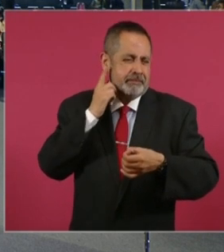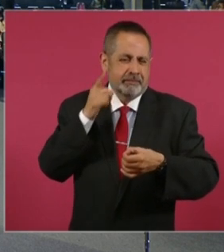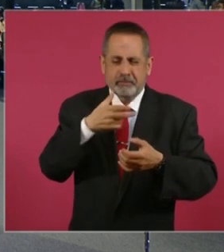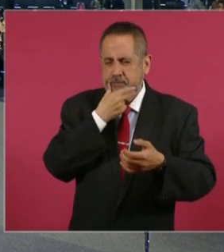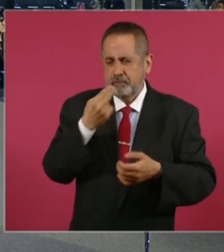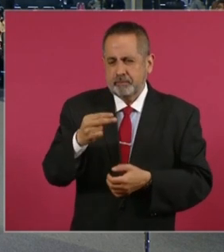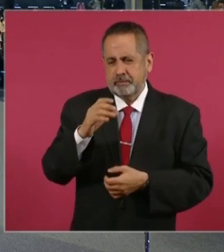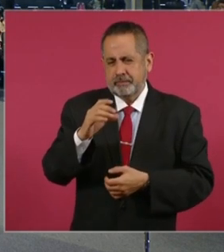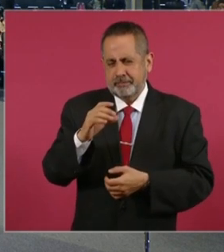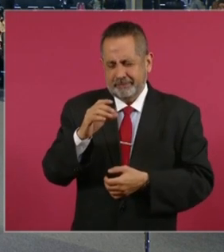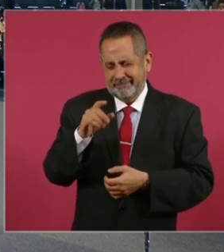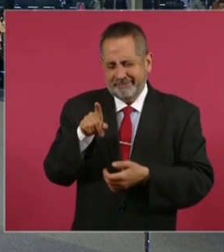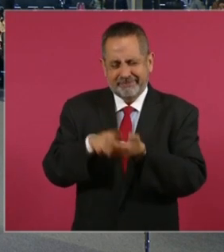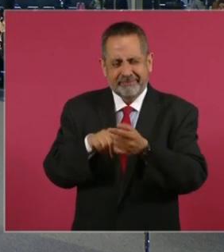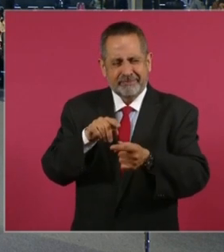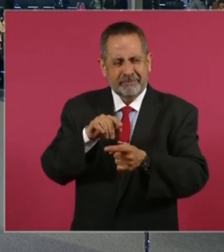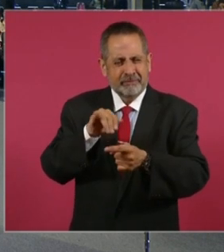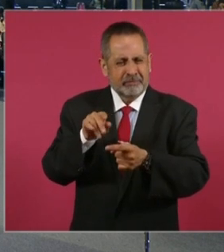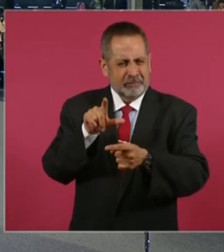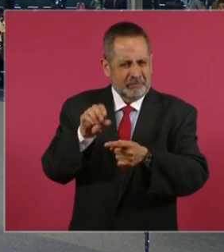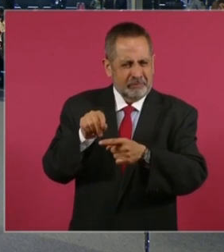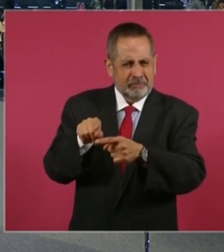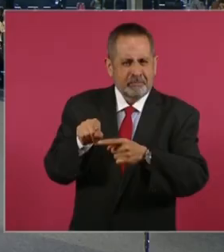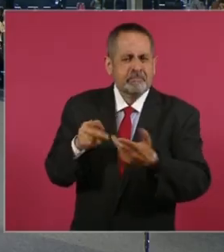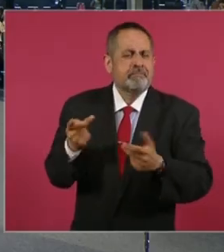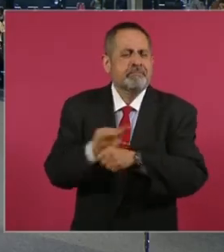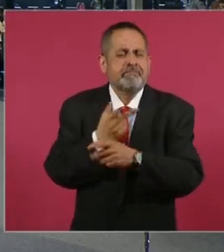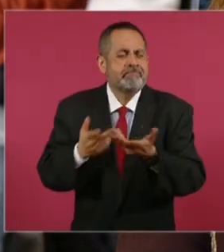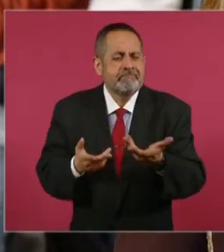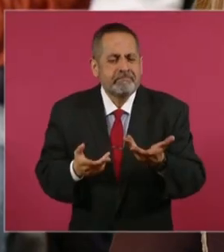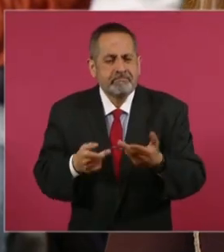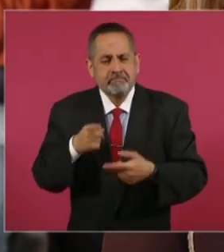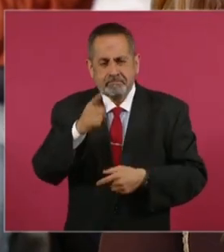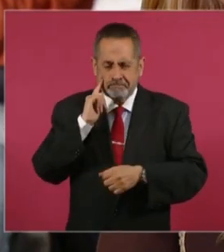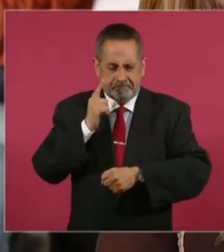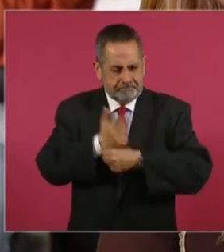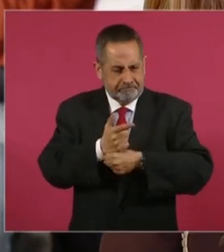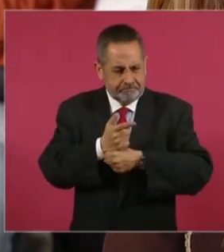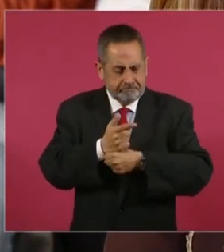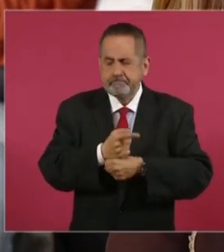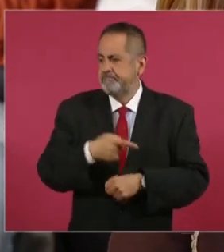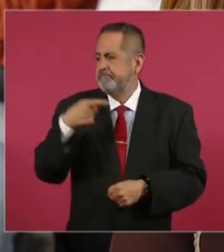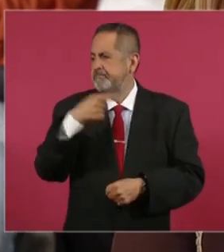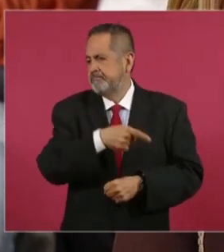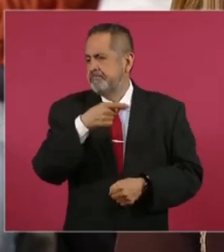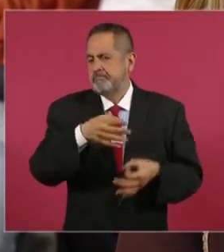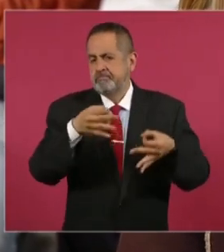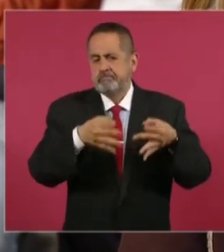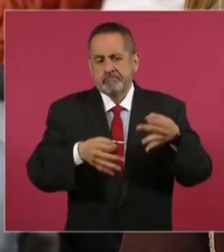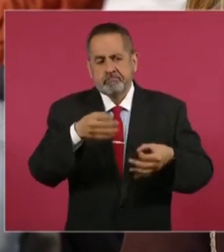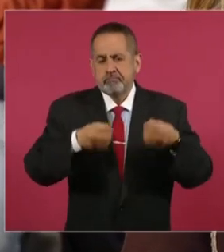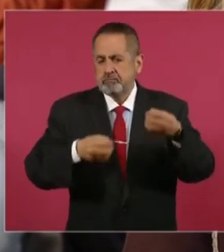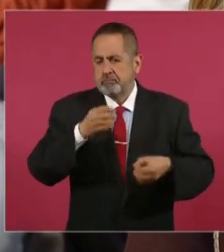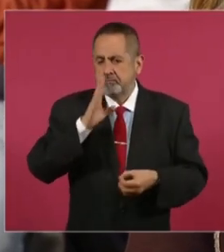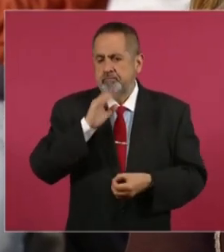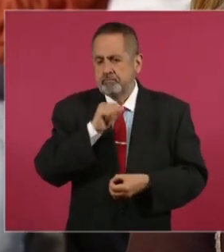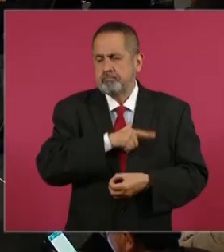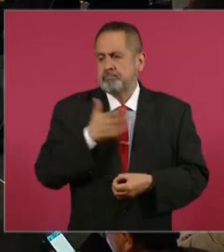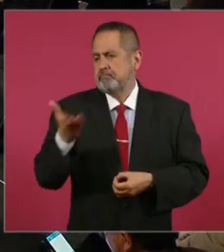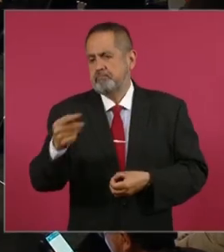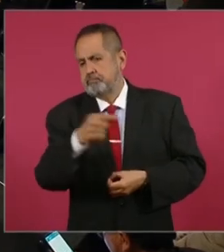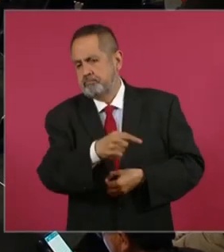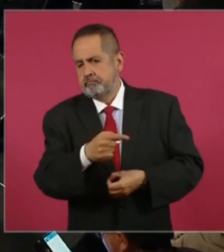si nos pudiera dar más detalles y cuáles fueron las actuaciones que ustedes detectaron para presentar esta solicitud en la Cámara, presidente.